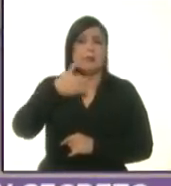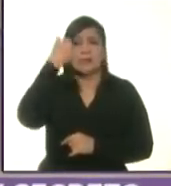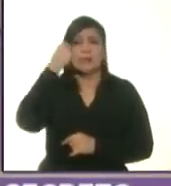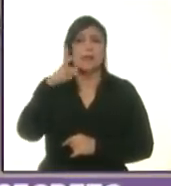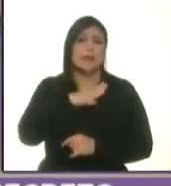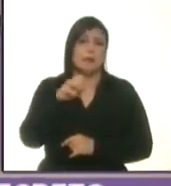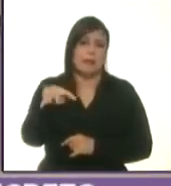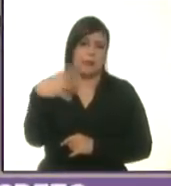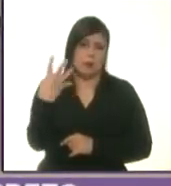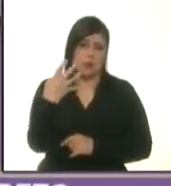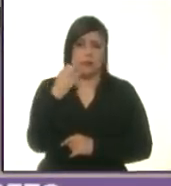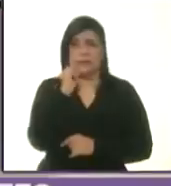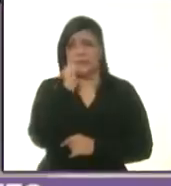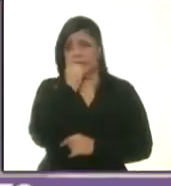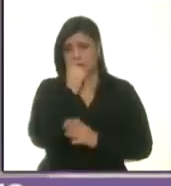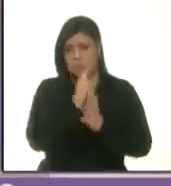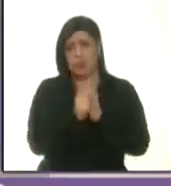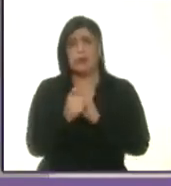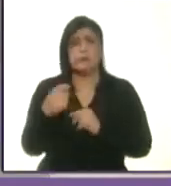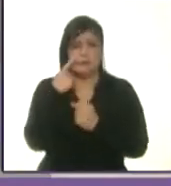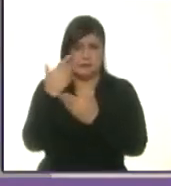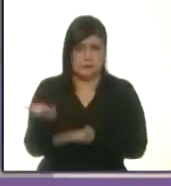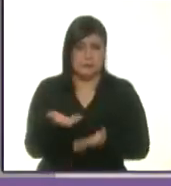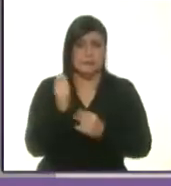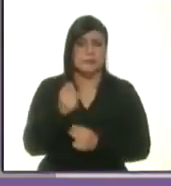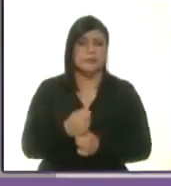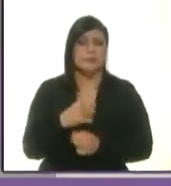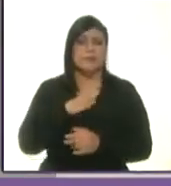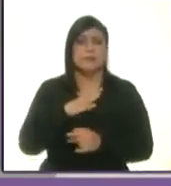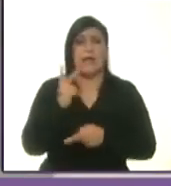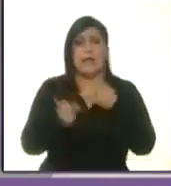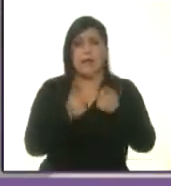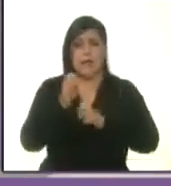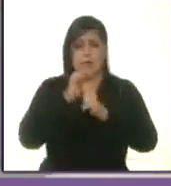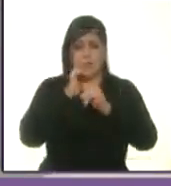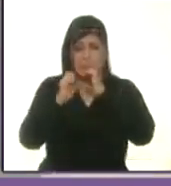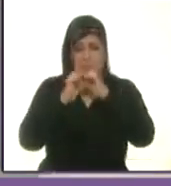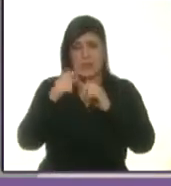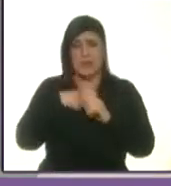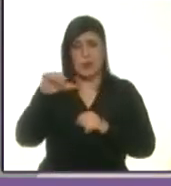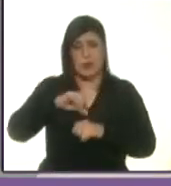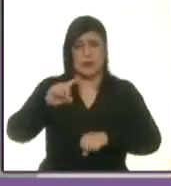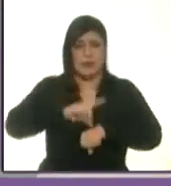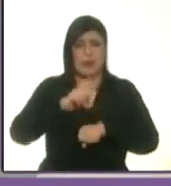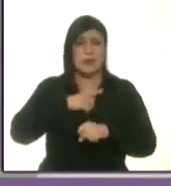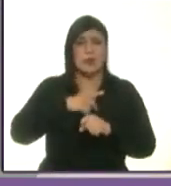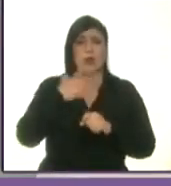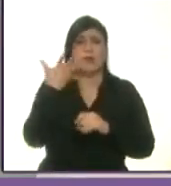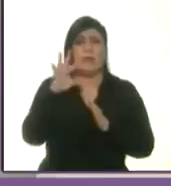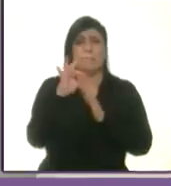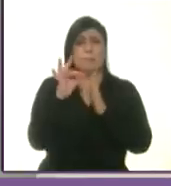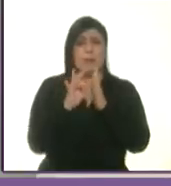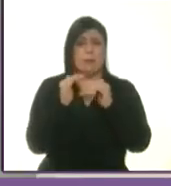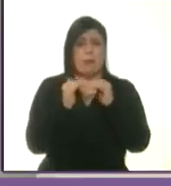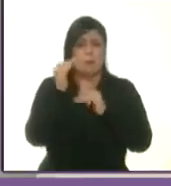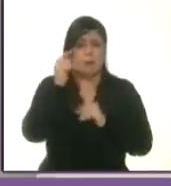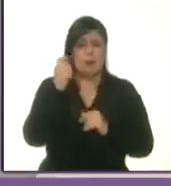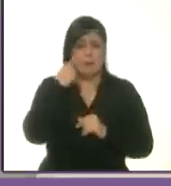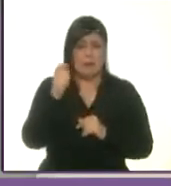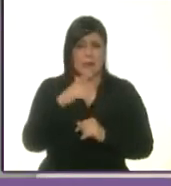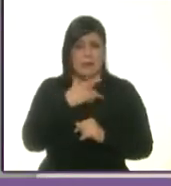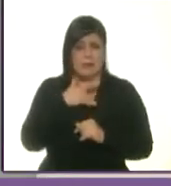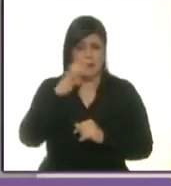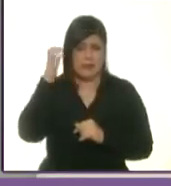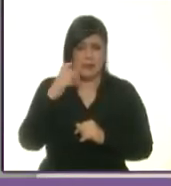sobran 14 segundos adelante aquí tenemos una encuesta del día de hoy donde estoy a 10 puntos declaró james no te